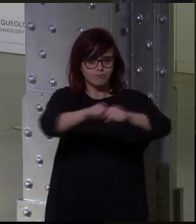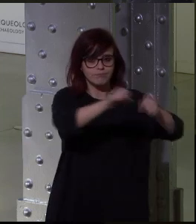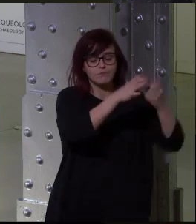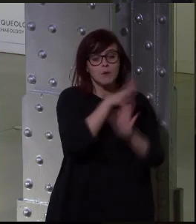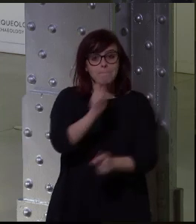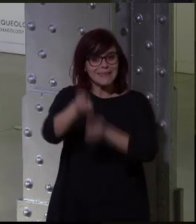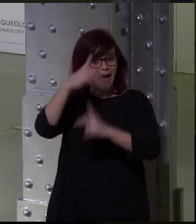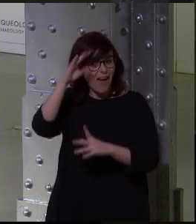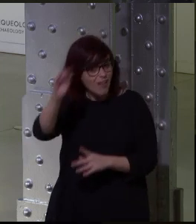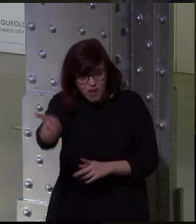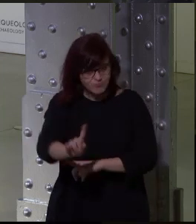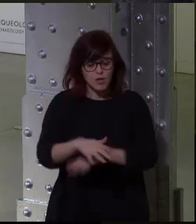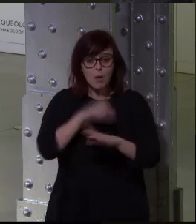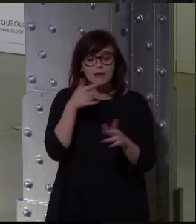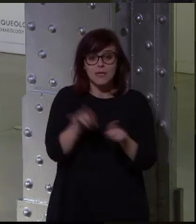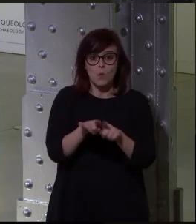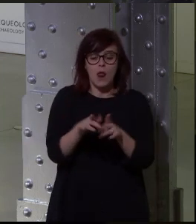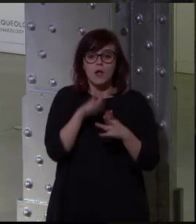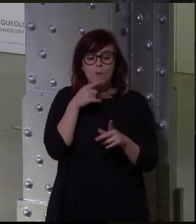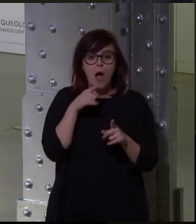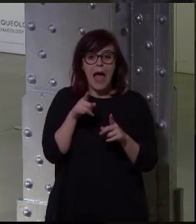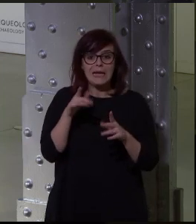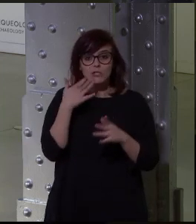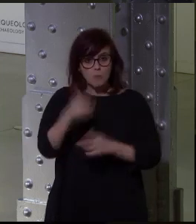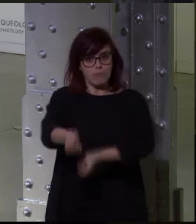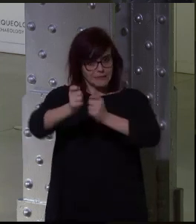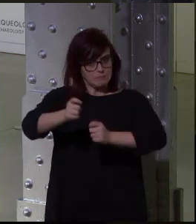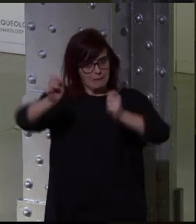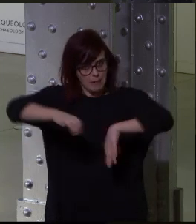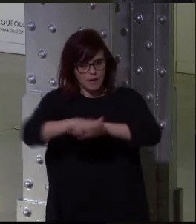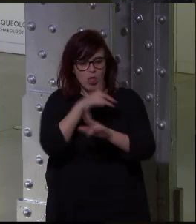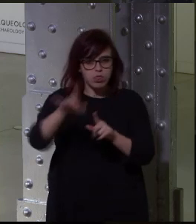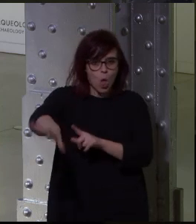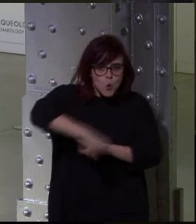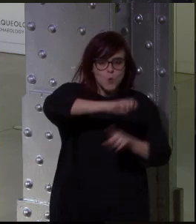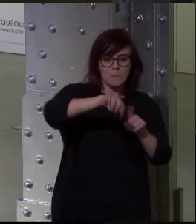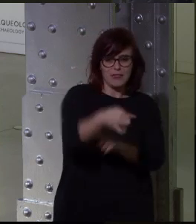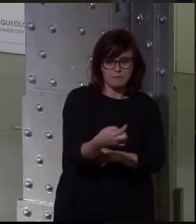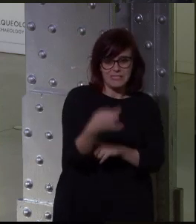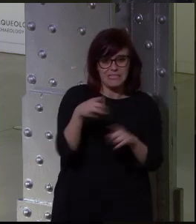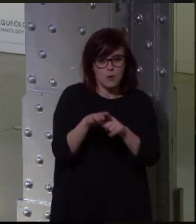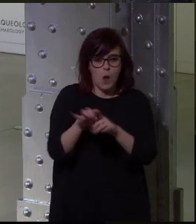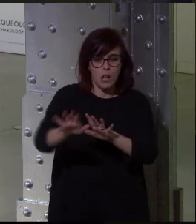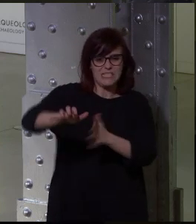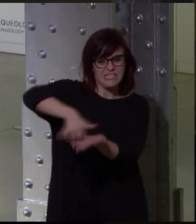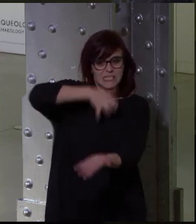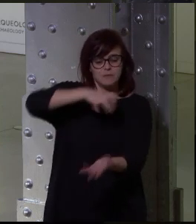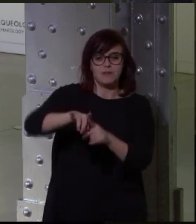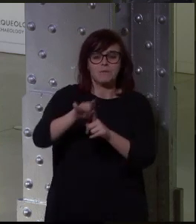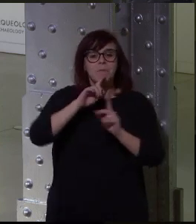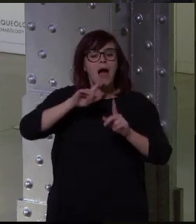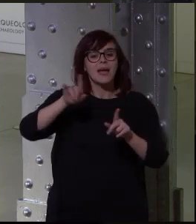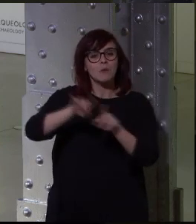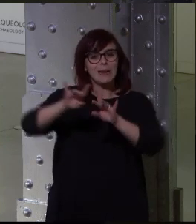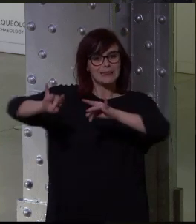muy inteligentes, porque mientras sacamos, encima destruimos lo que queda allí. La sedimentación, eso sobre todo por